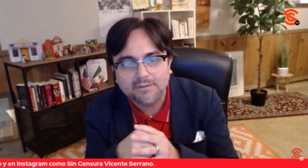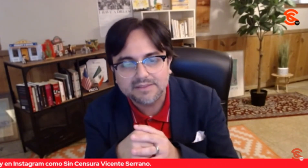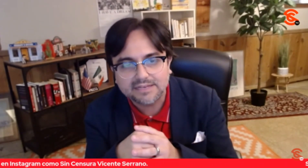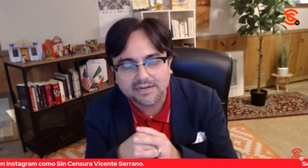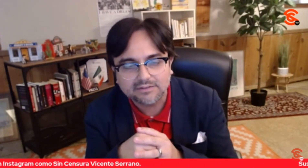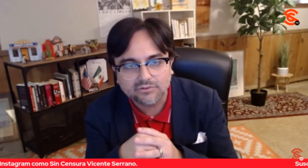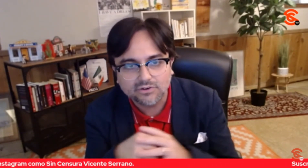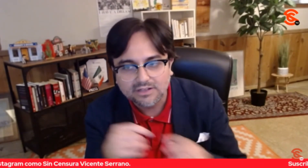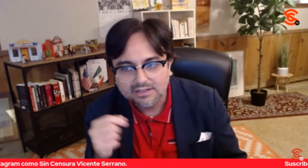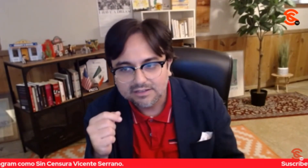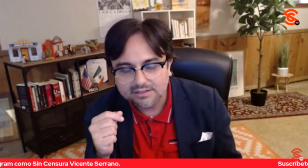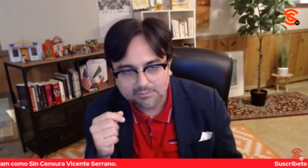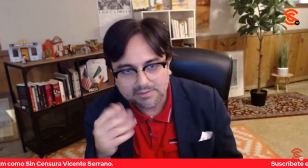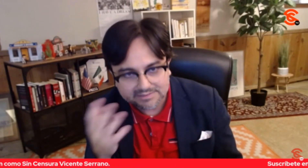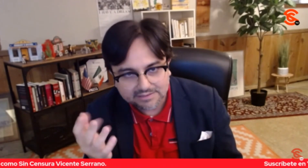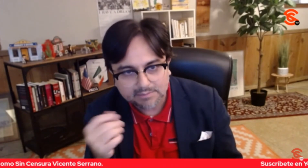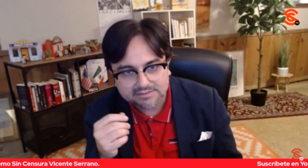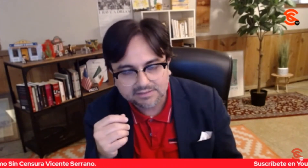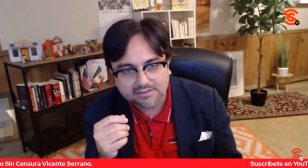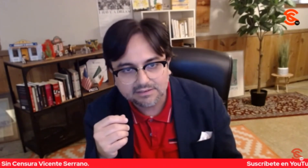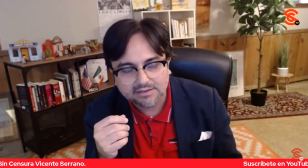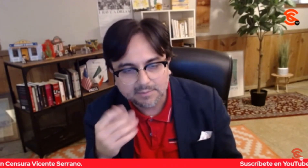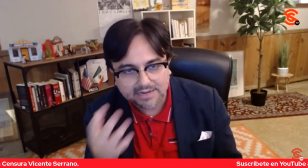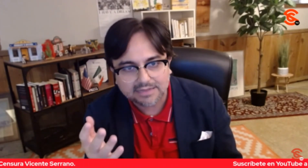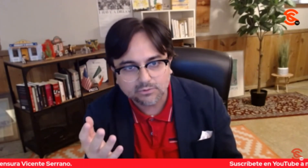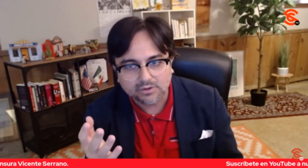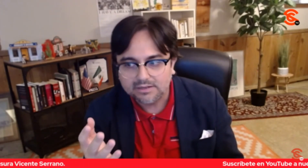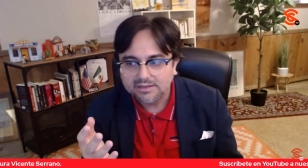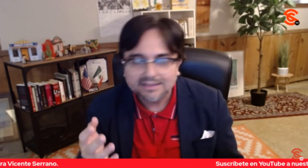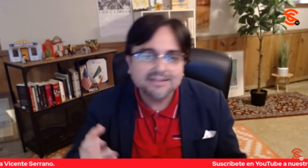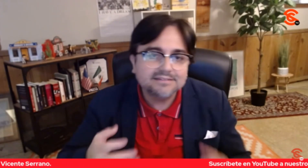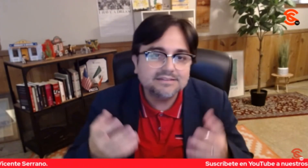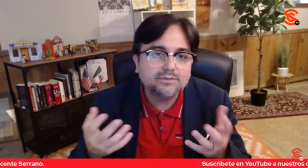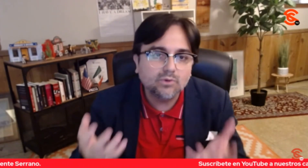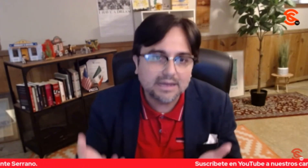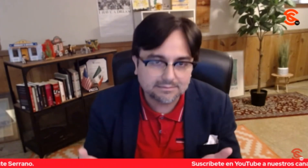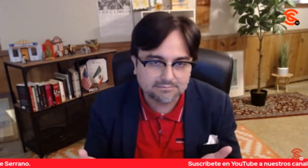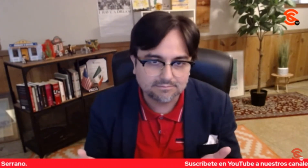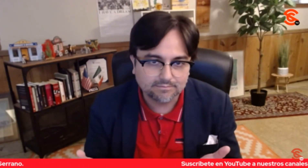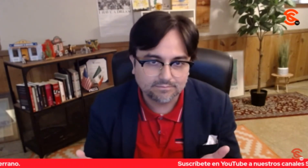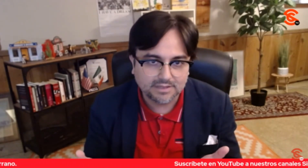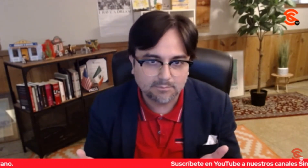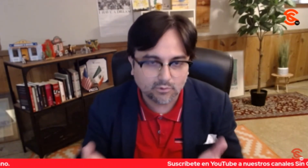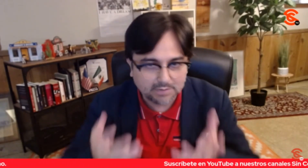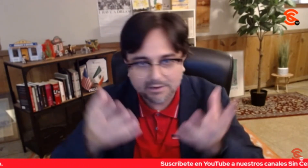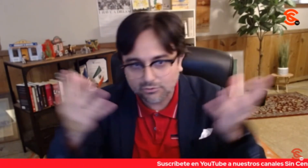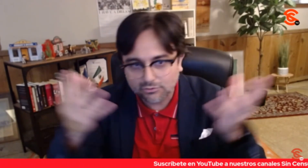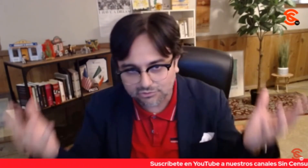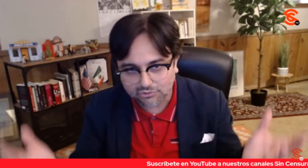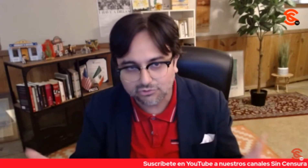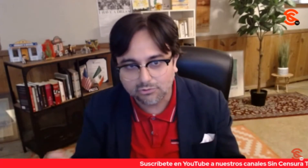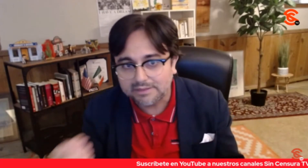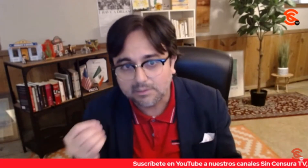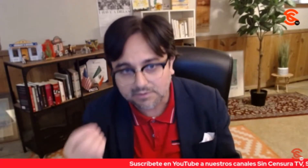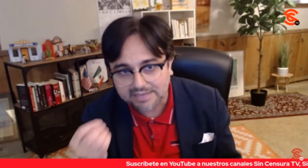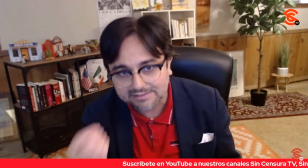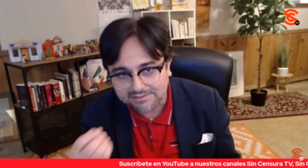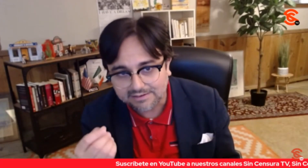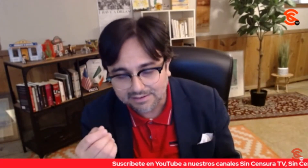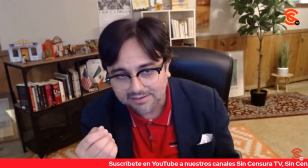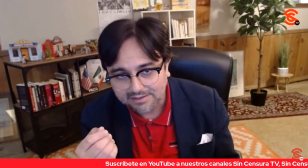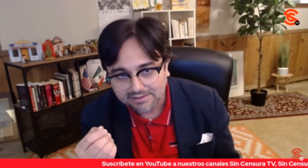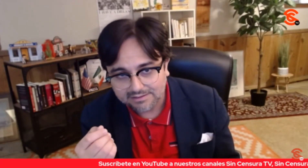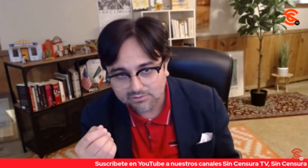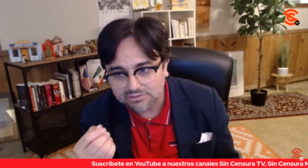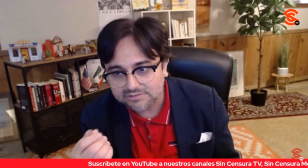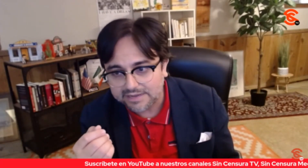la infame declaración de precisamente Javier Alatorre, quien es el titular del programa noticioso, no me atrevo ya a